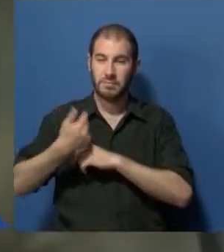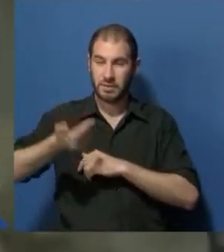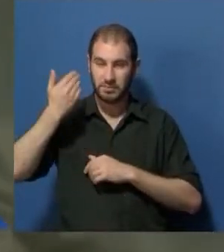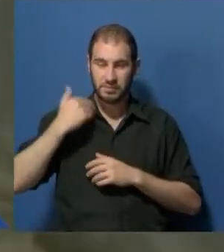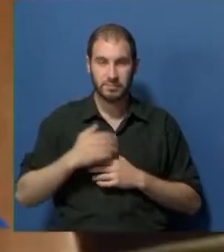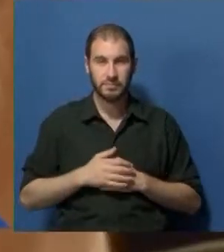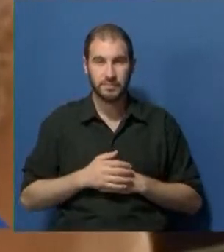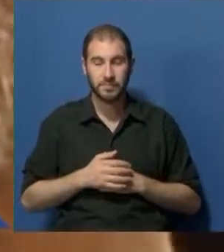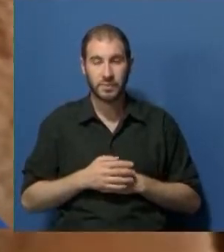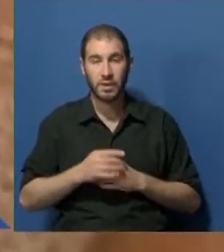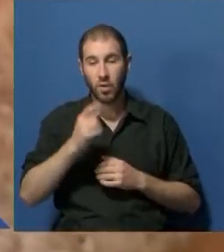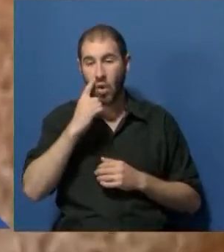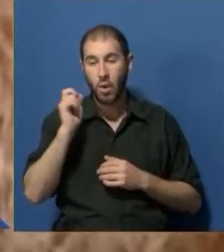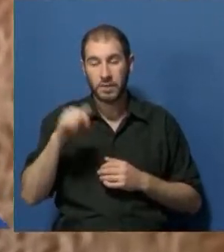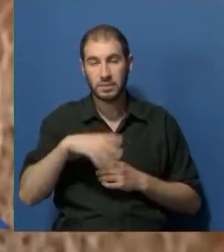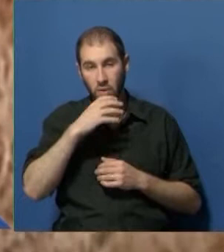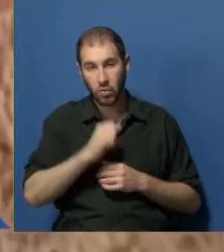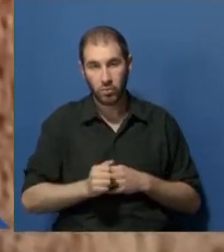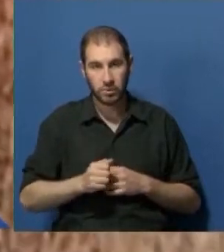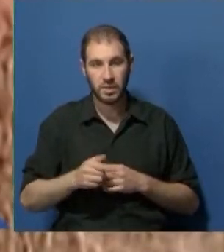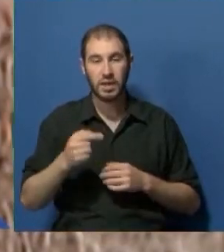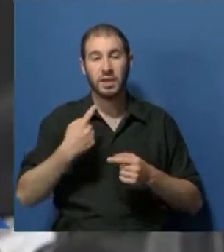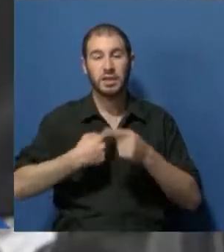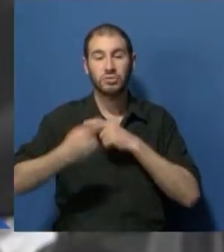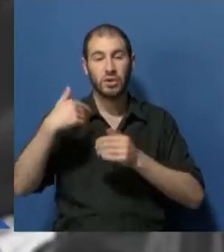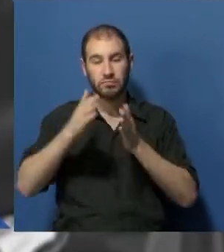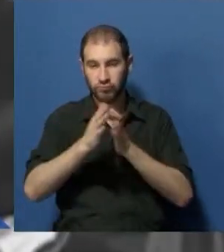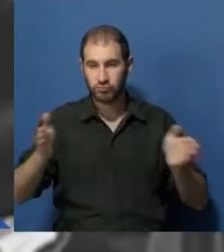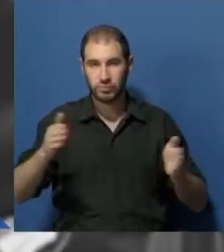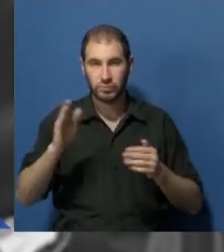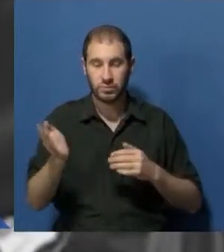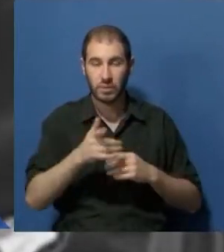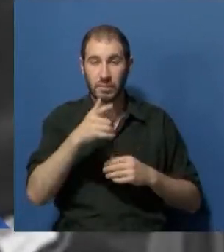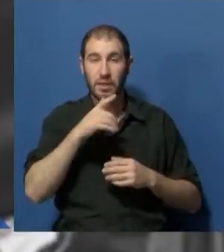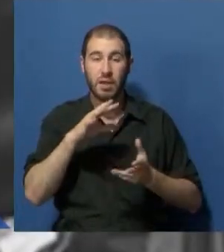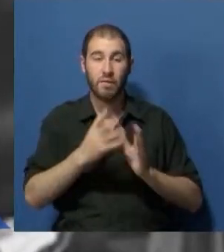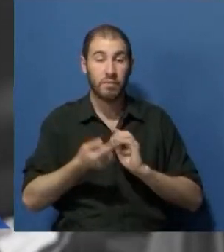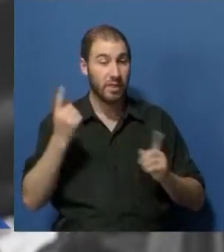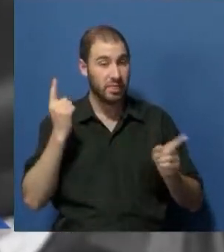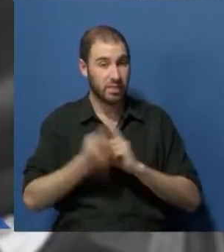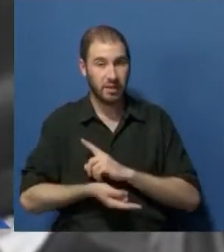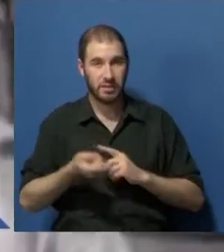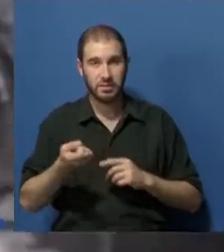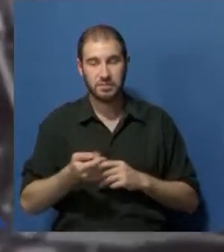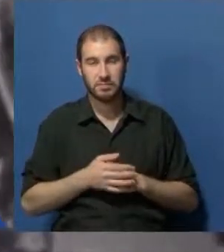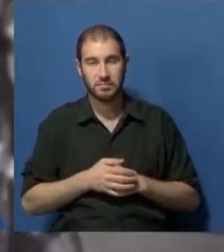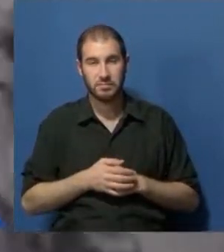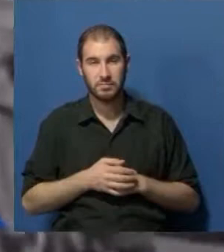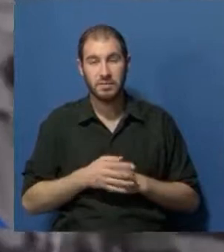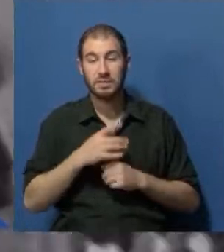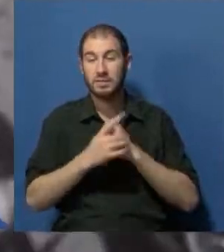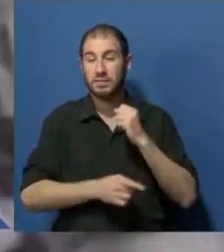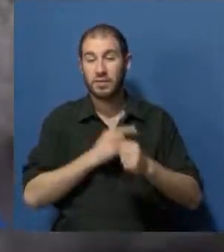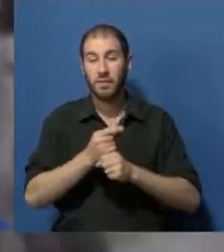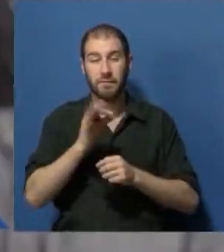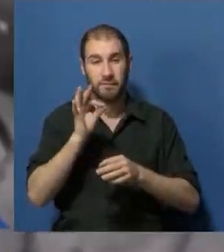digamos, que la imagen de Fidel ha atravesado la historia y se llevó puesto directamente el siglo XX.